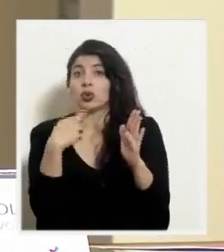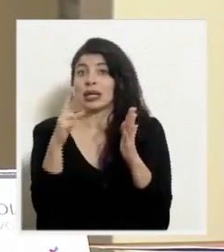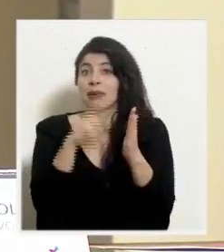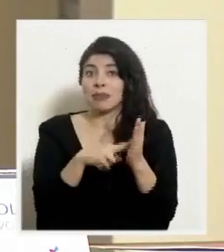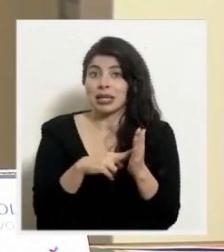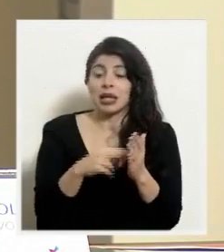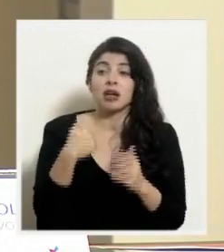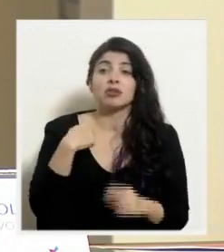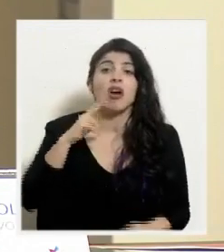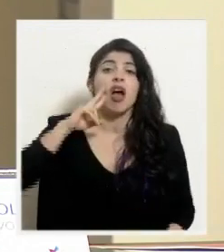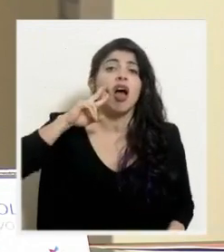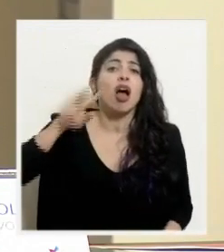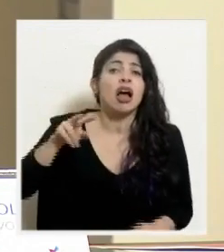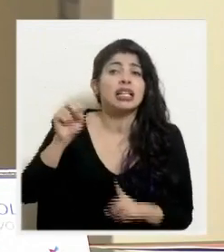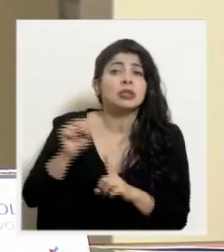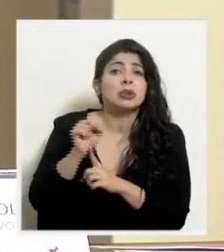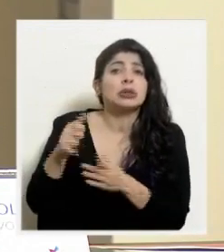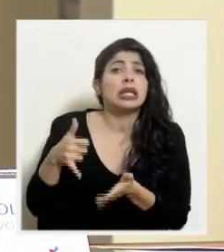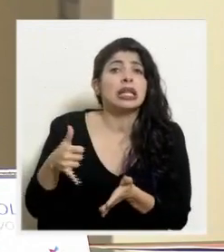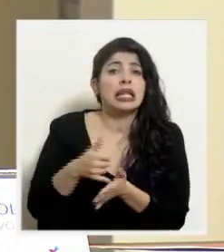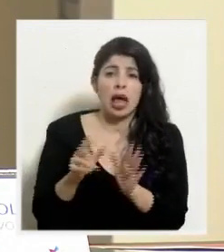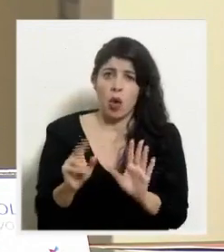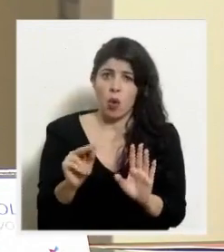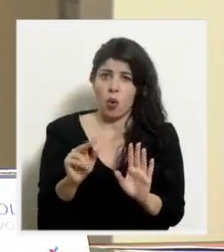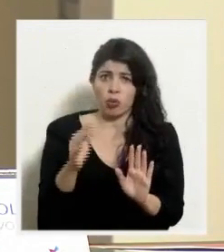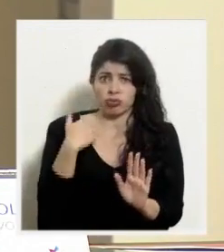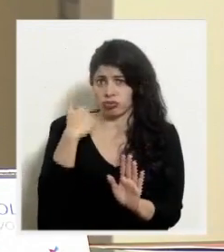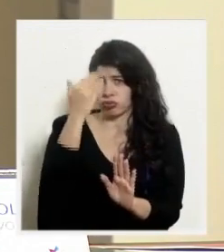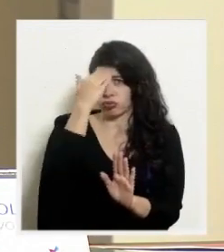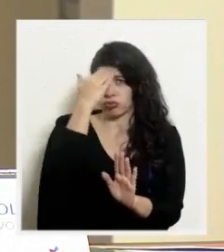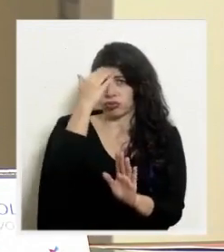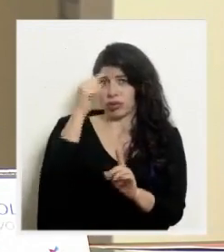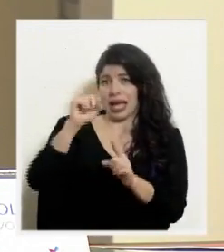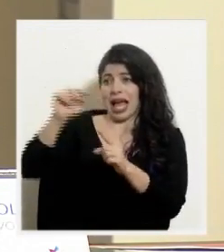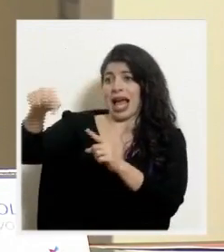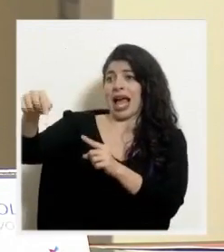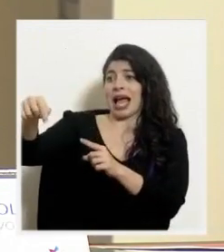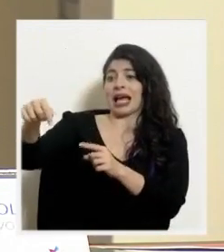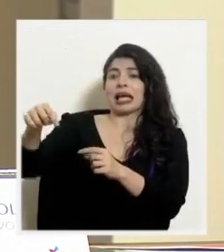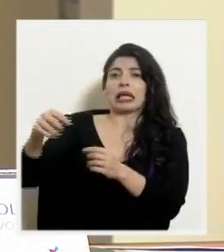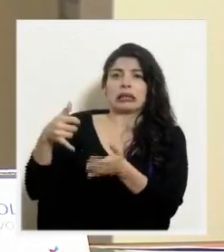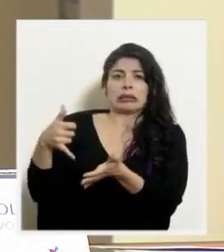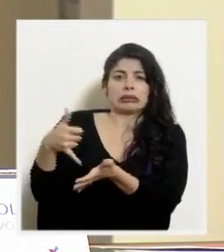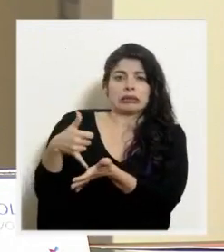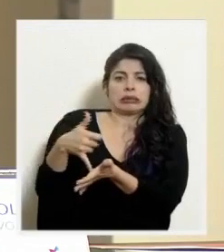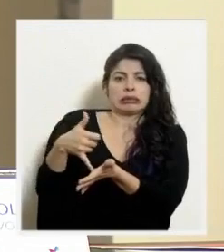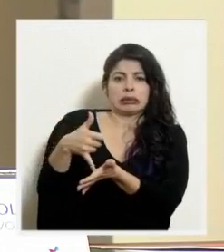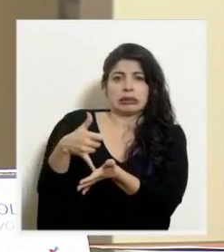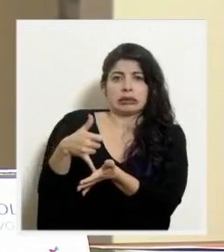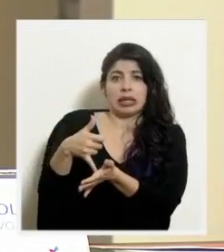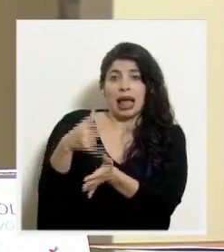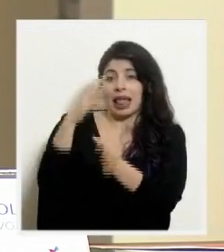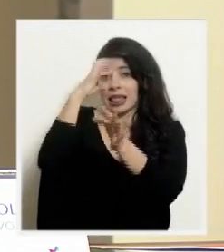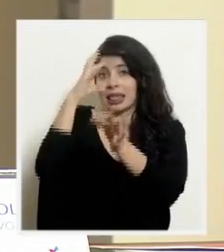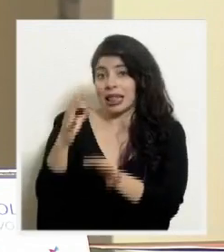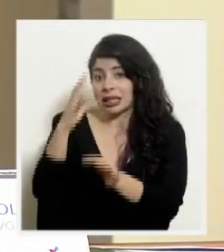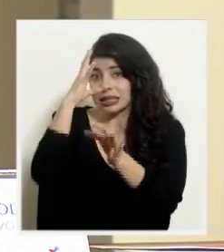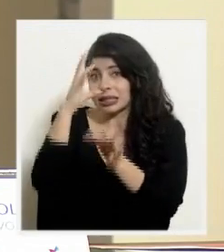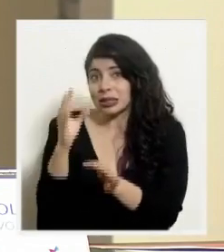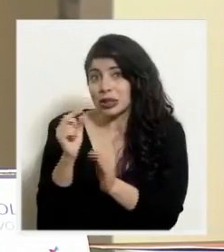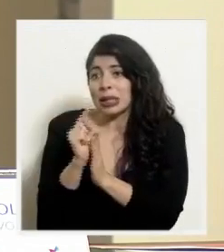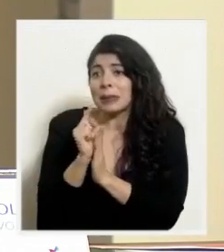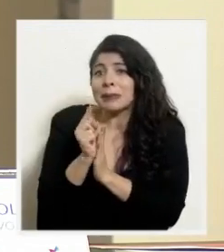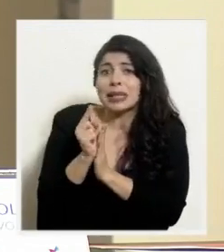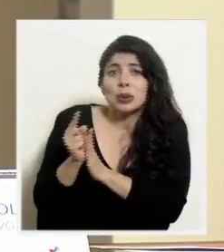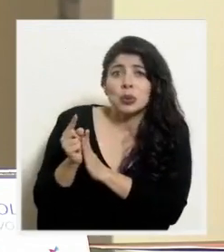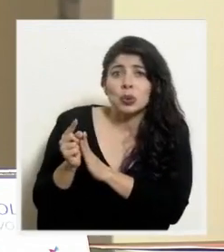puedo negar de que hay una situación crítica en el último eslabón de la cadena, donde las decisiones son de minutos